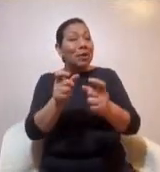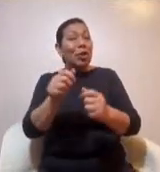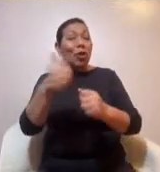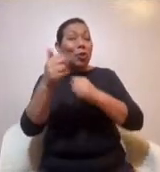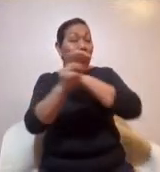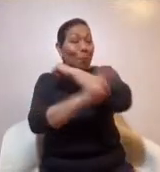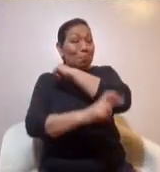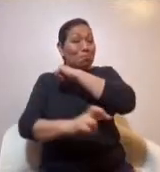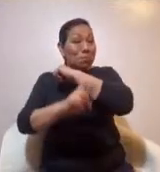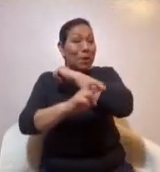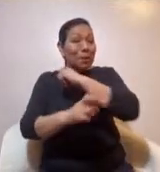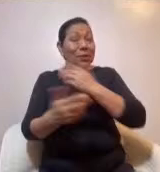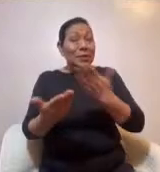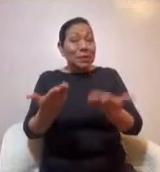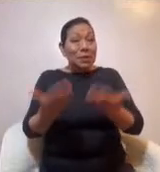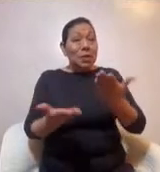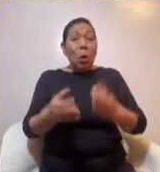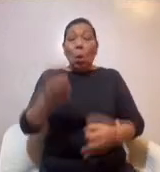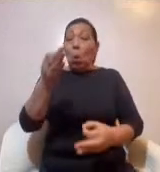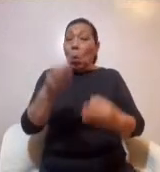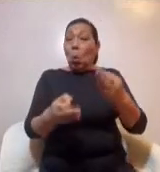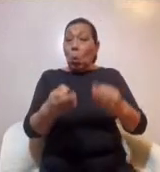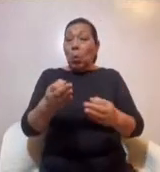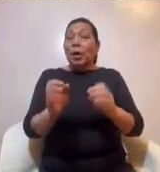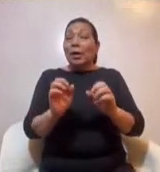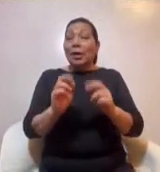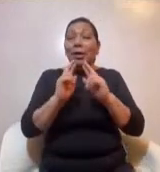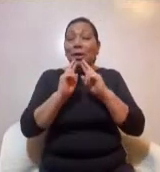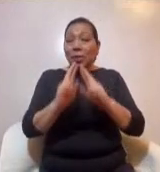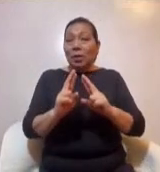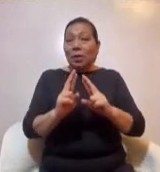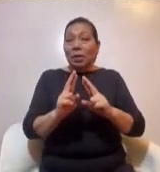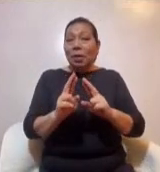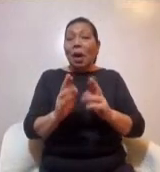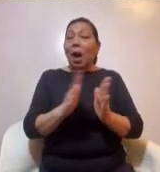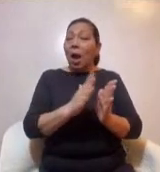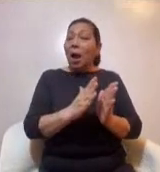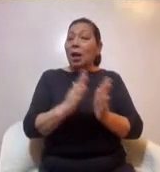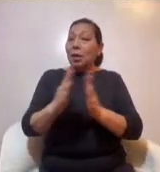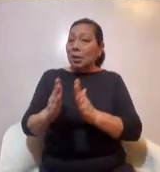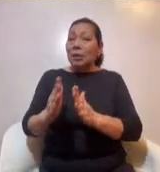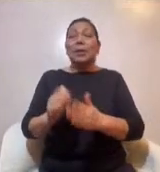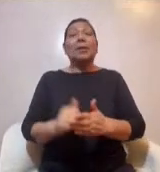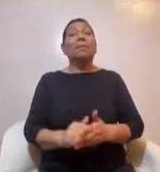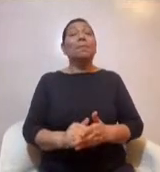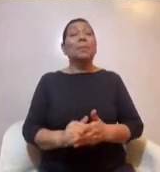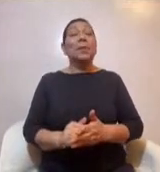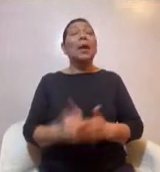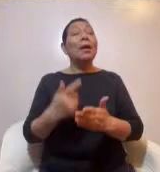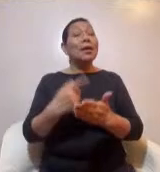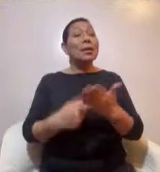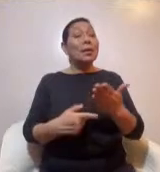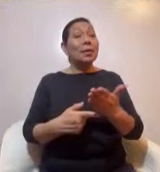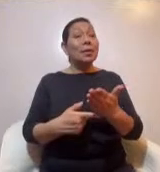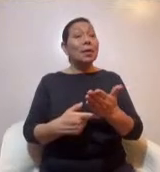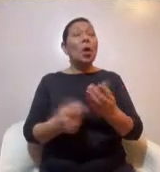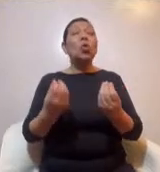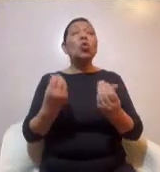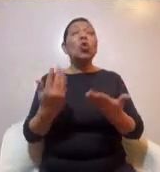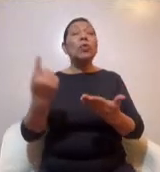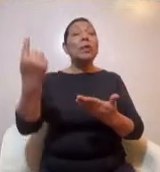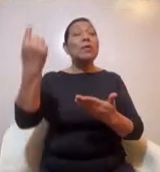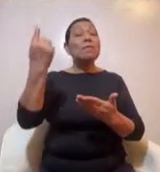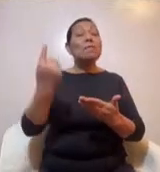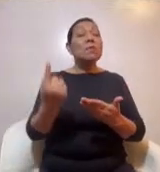las personas extranjeras a un sistema jurídico que les resulta ajeno, de modo tal que